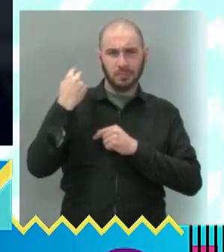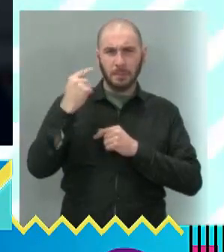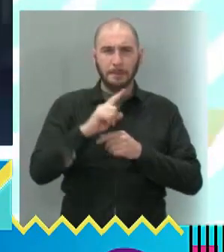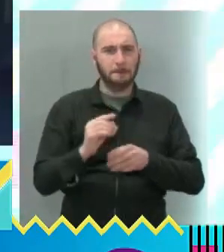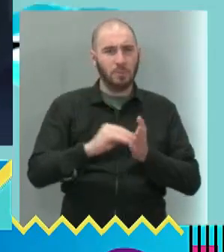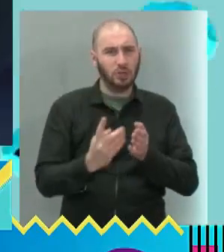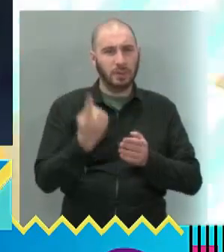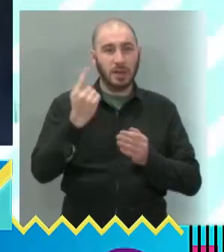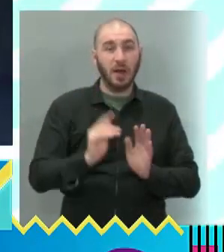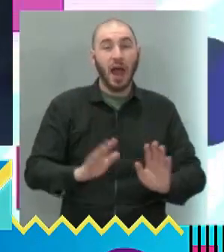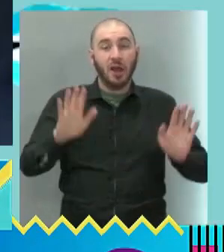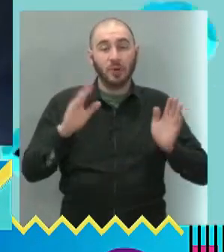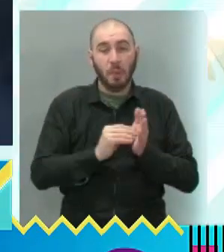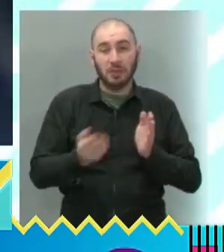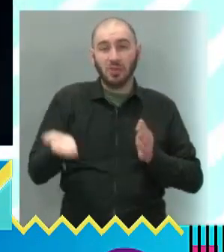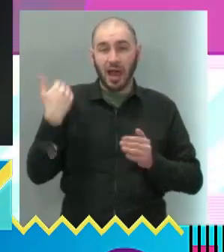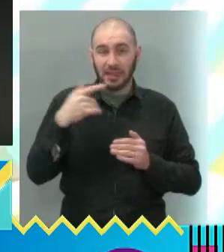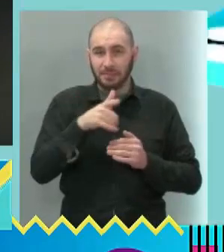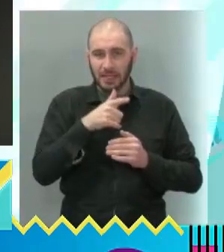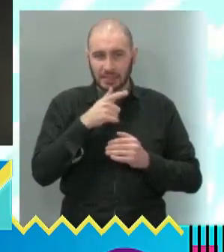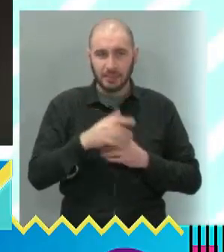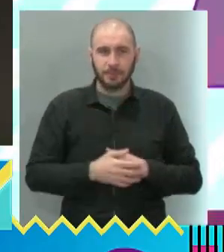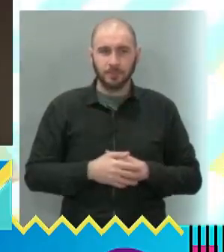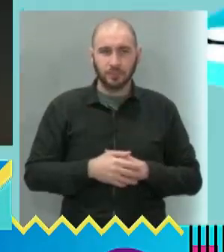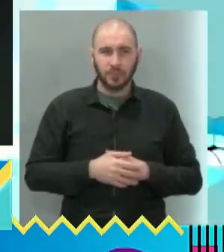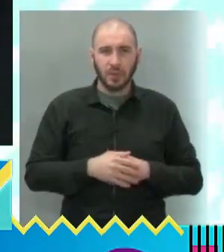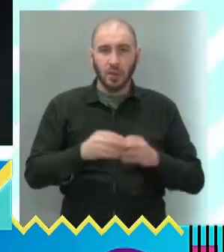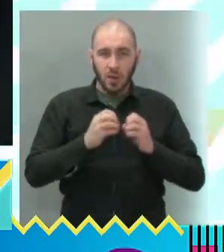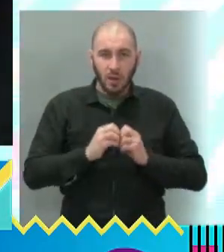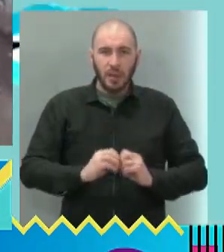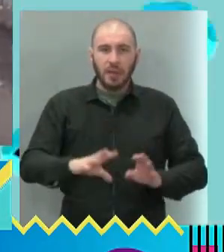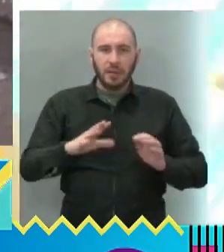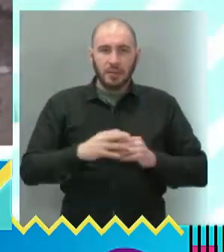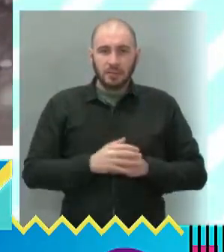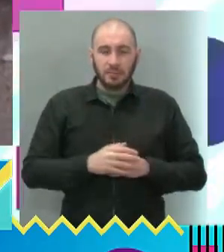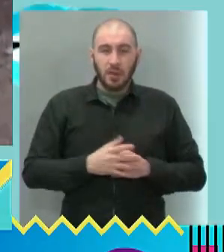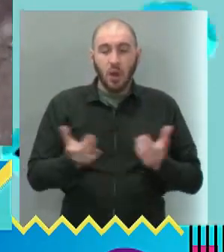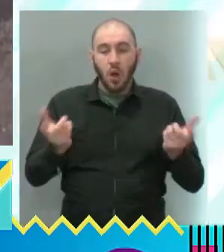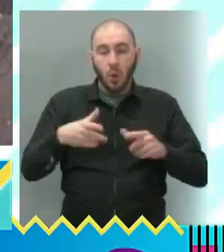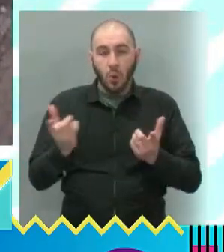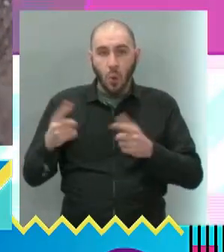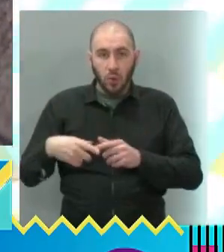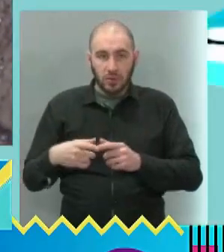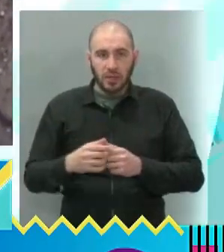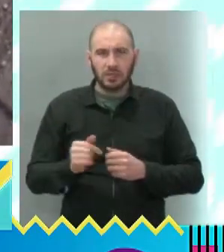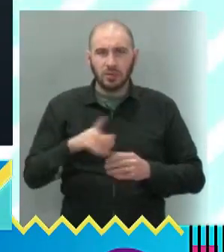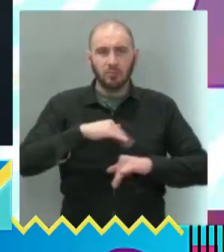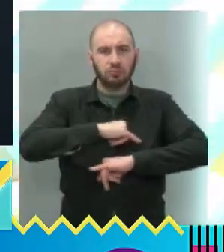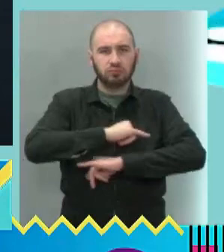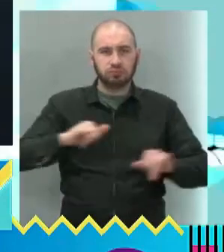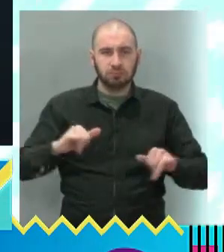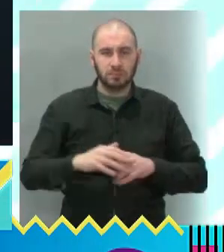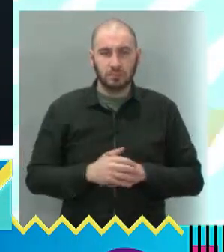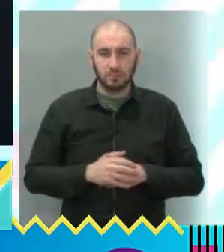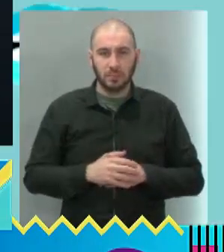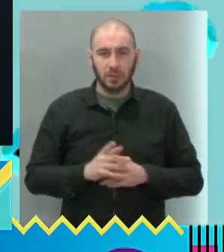primer momento. Tal vez en ese momento uno lo que veía que era el inicio de unas juntas que se proclamaban,